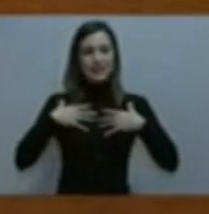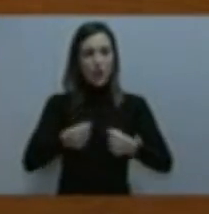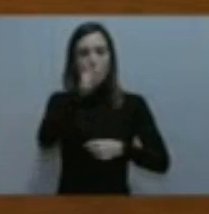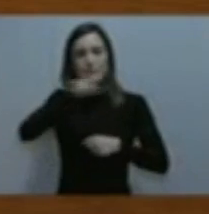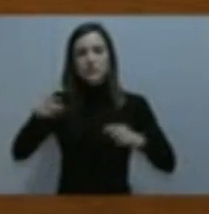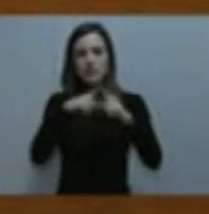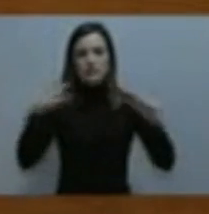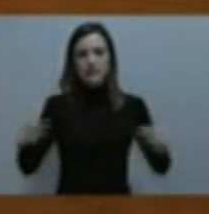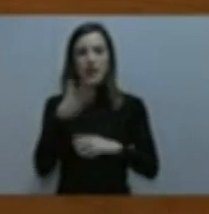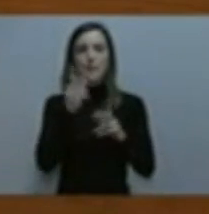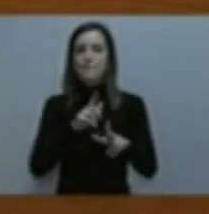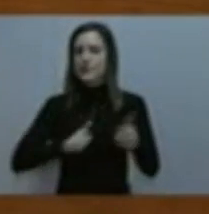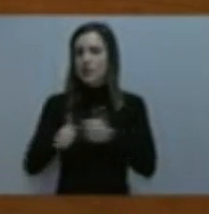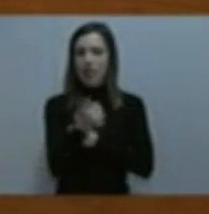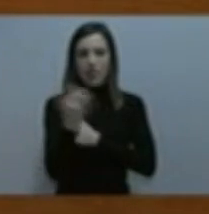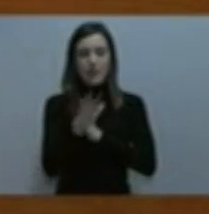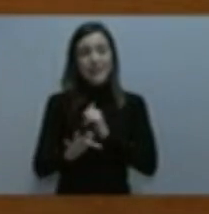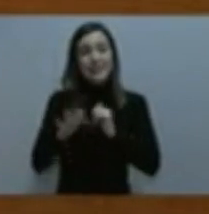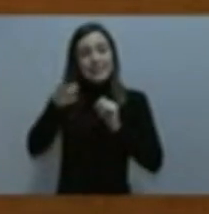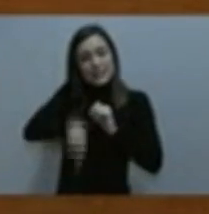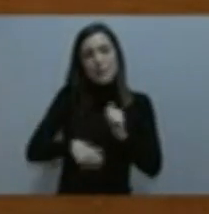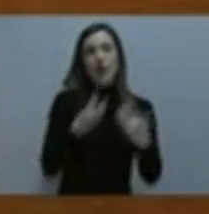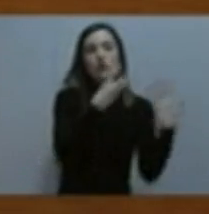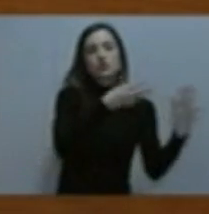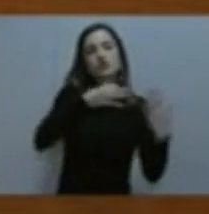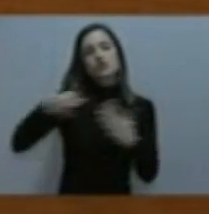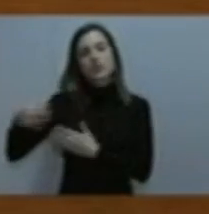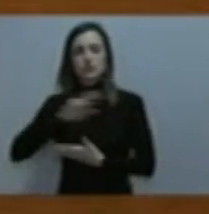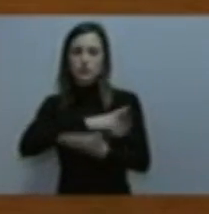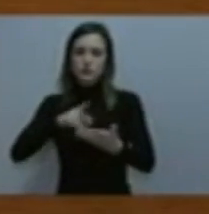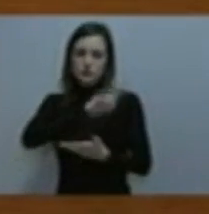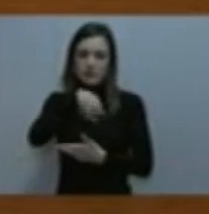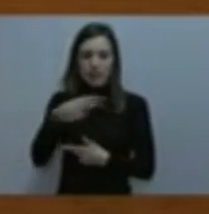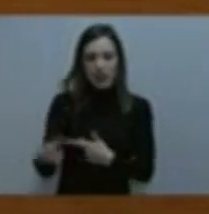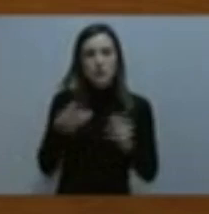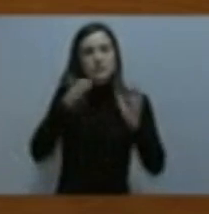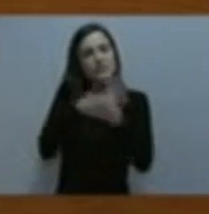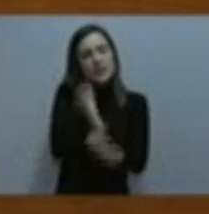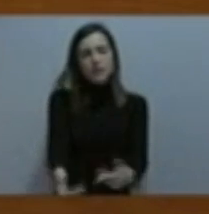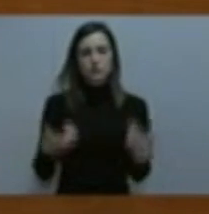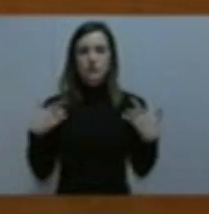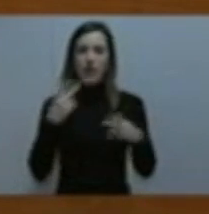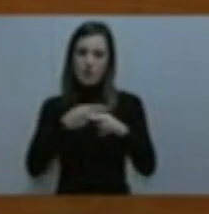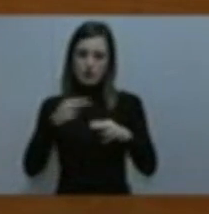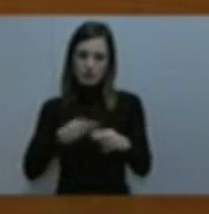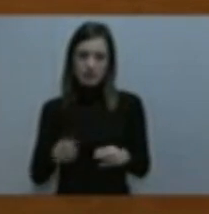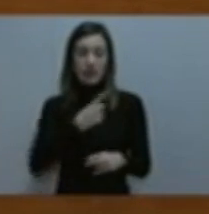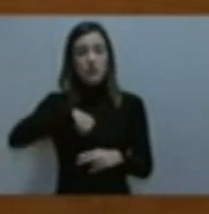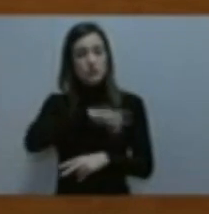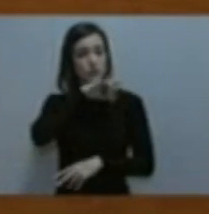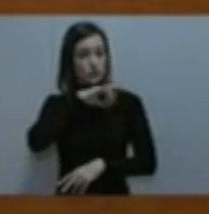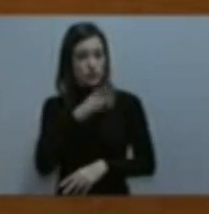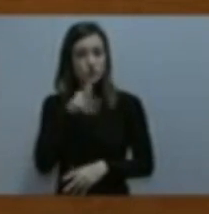los 382 millones debe tener responsabilidades políticas. En nuestro caso, nos alegramos que la enmienda